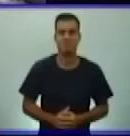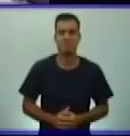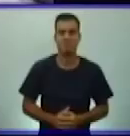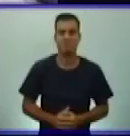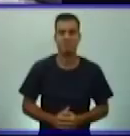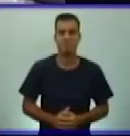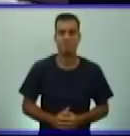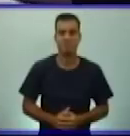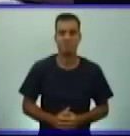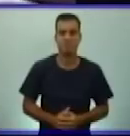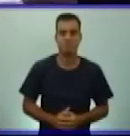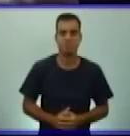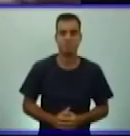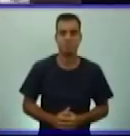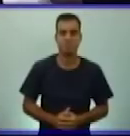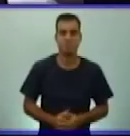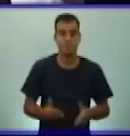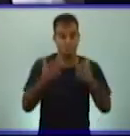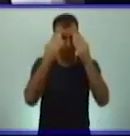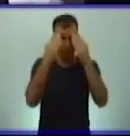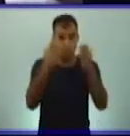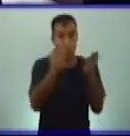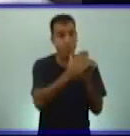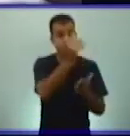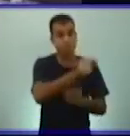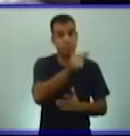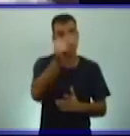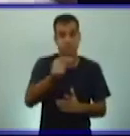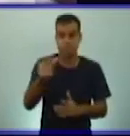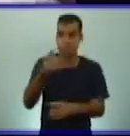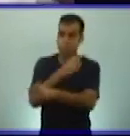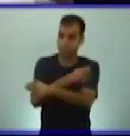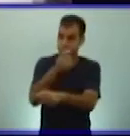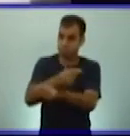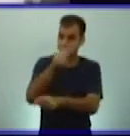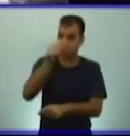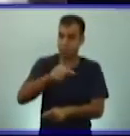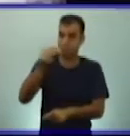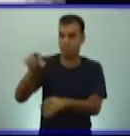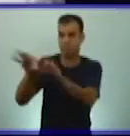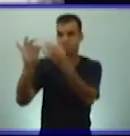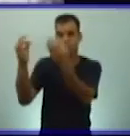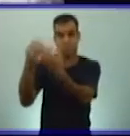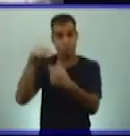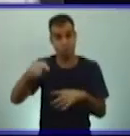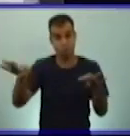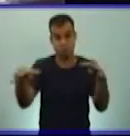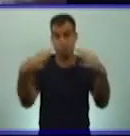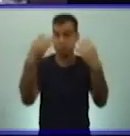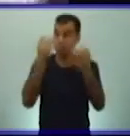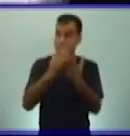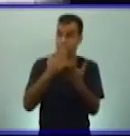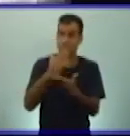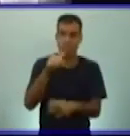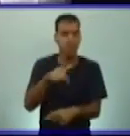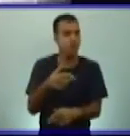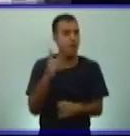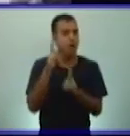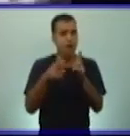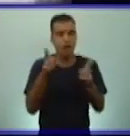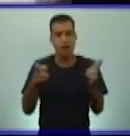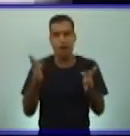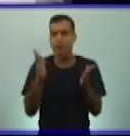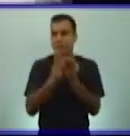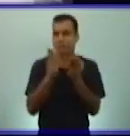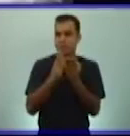Un saludo a todos los estudiantes, maestros y familia en general que nos acompañan en estos encuentros para orientar el estudio desde la casa.